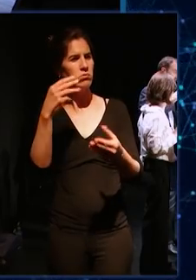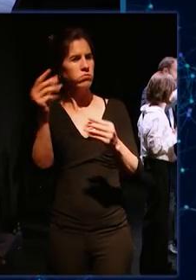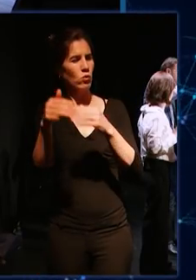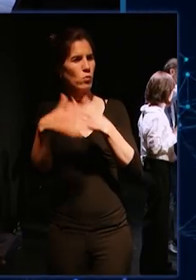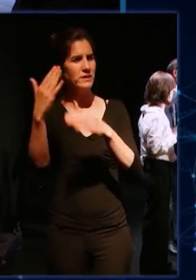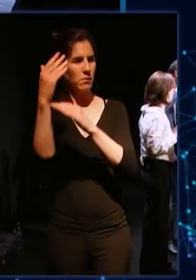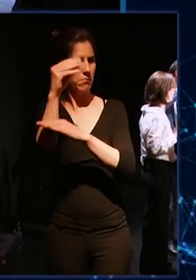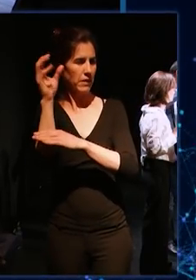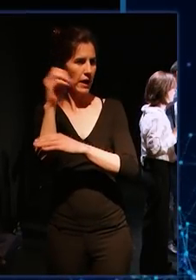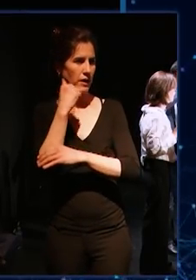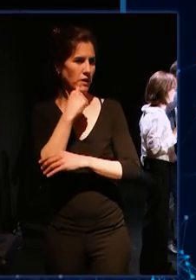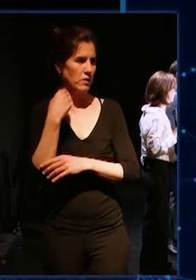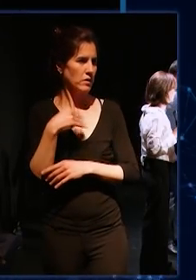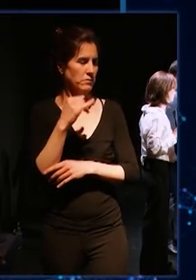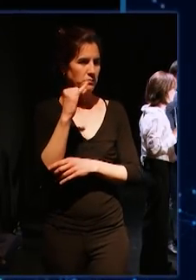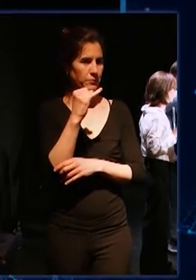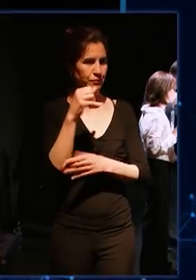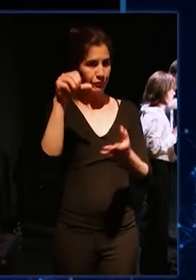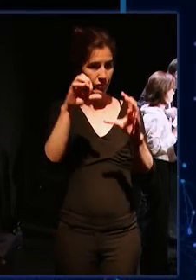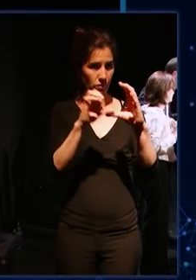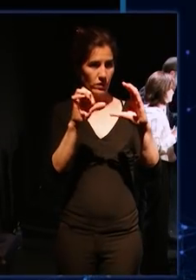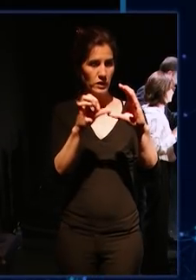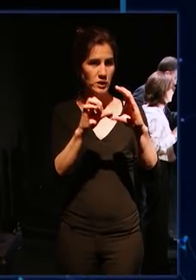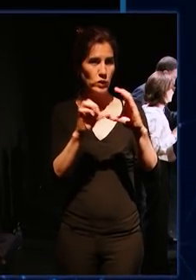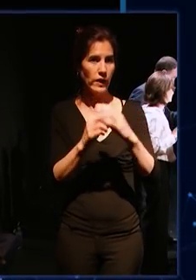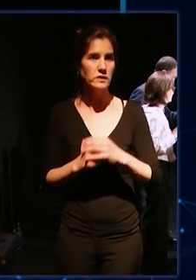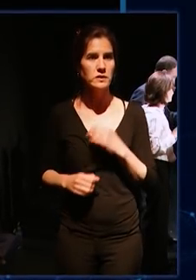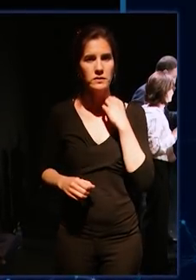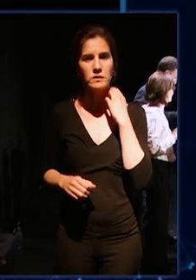I serà Enrique Gimeno, de Ciutadans. Bien.